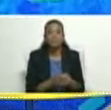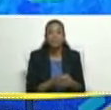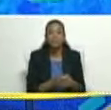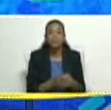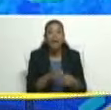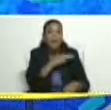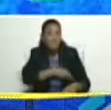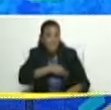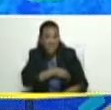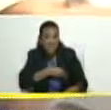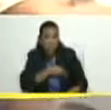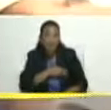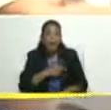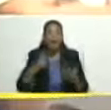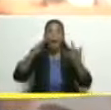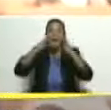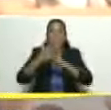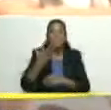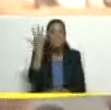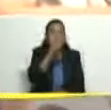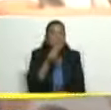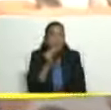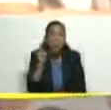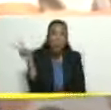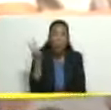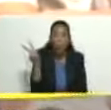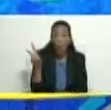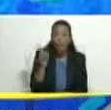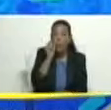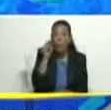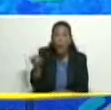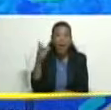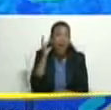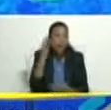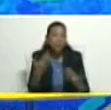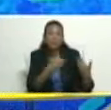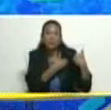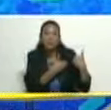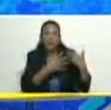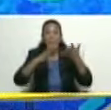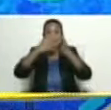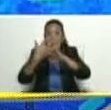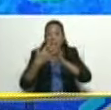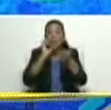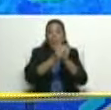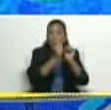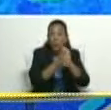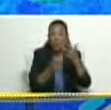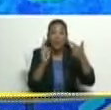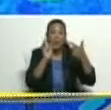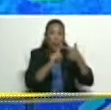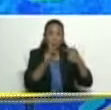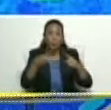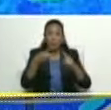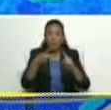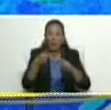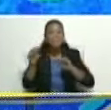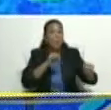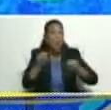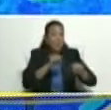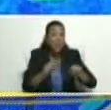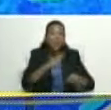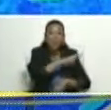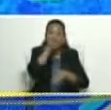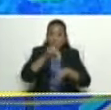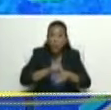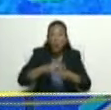La gran misión Venezuela Joven, Génesis. La misión Barrio Adentro Deportivo. El Movimiento